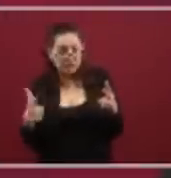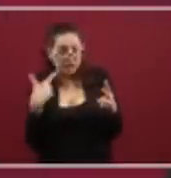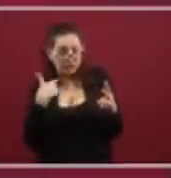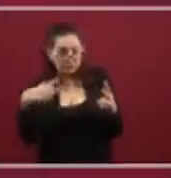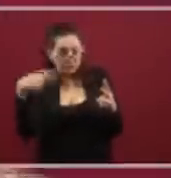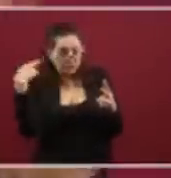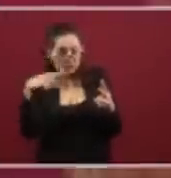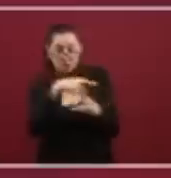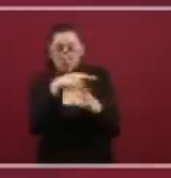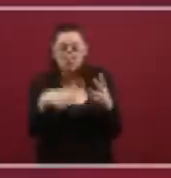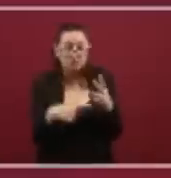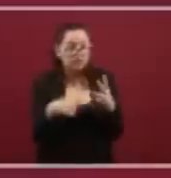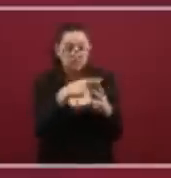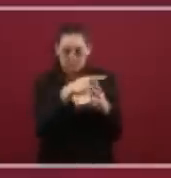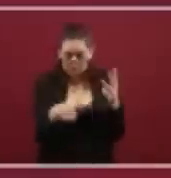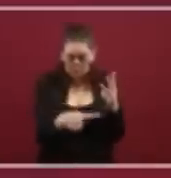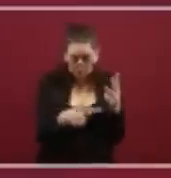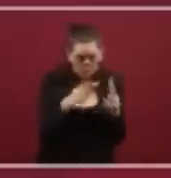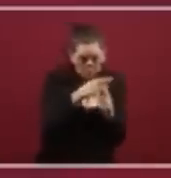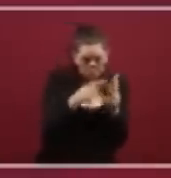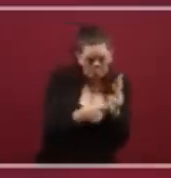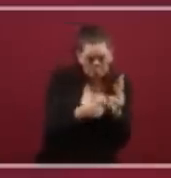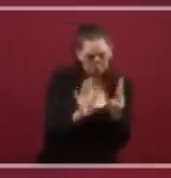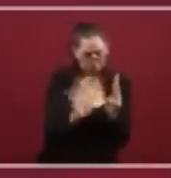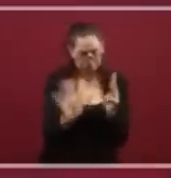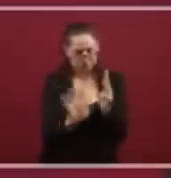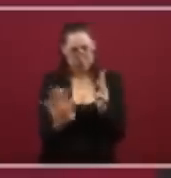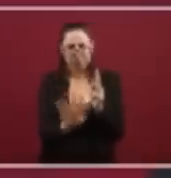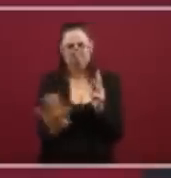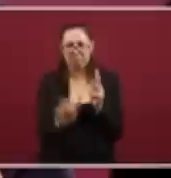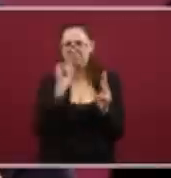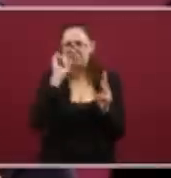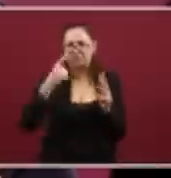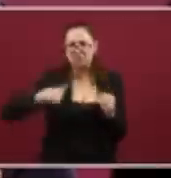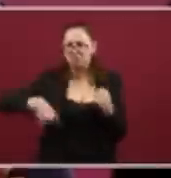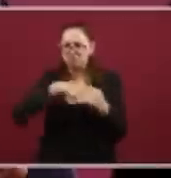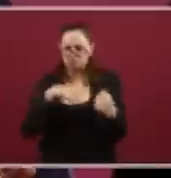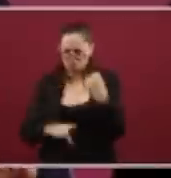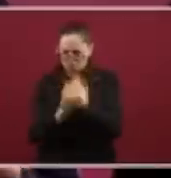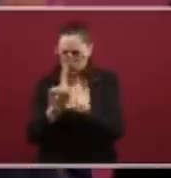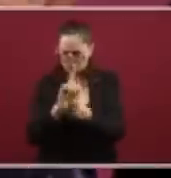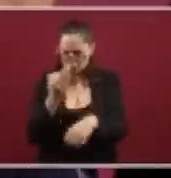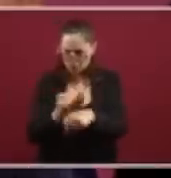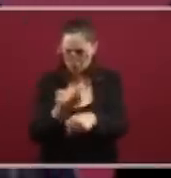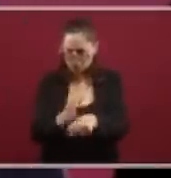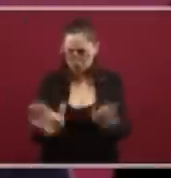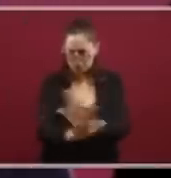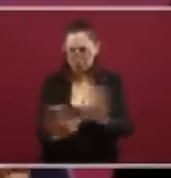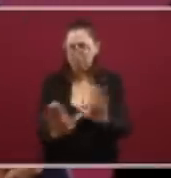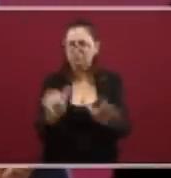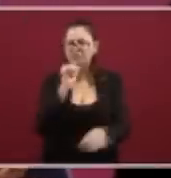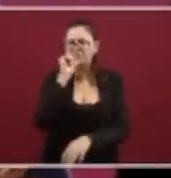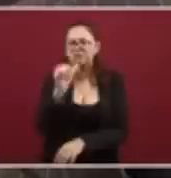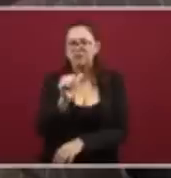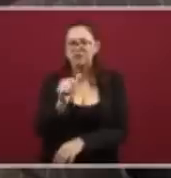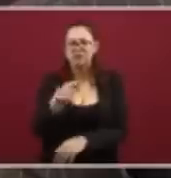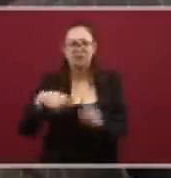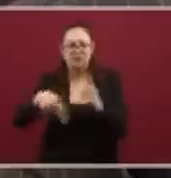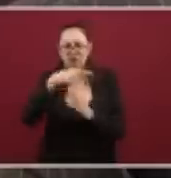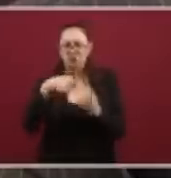son otras personas con ellos no tenemos ahorita problemas ella tienen ahí sus edificaciones